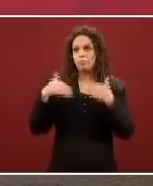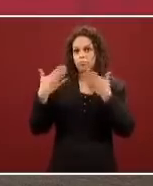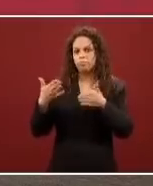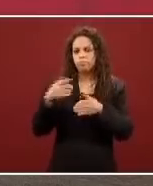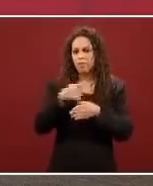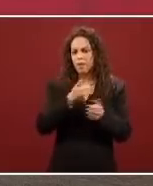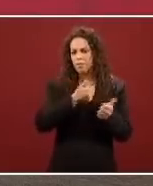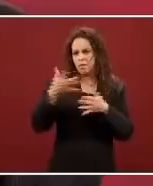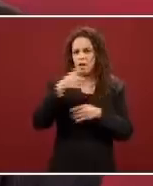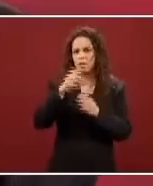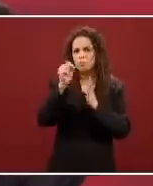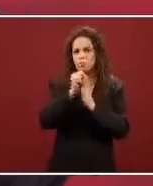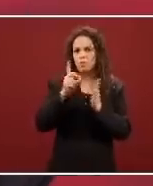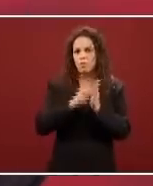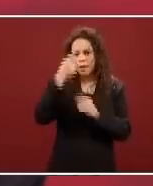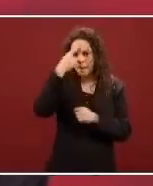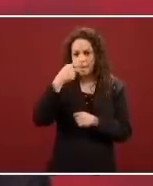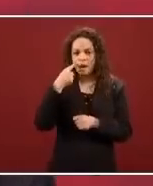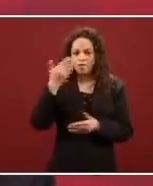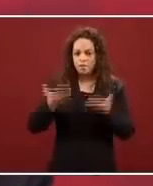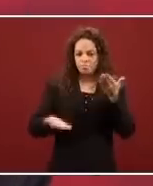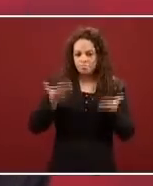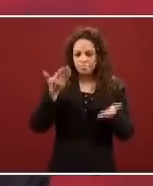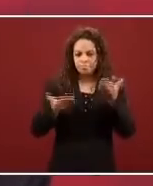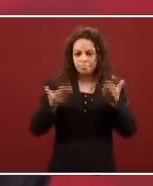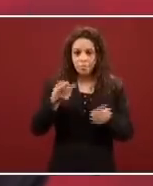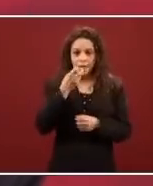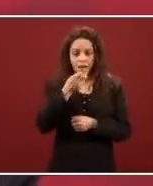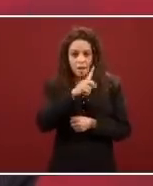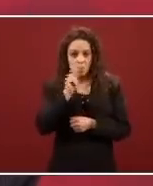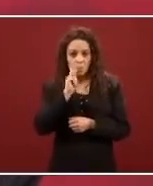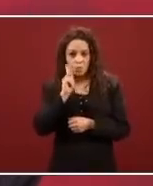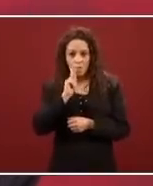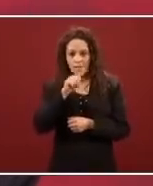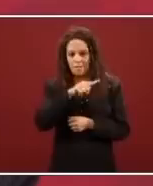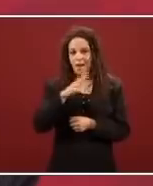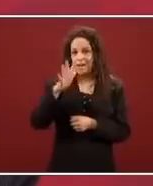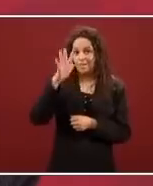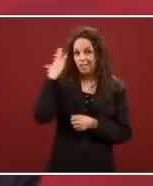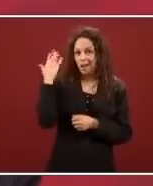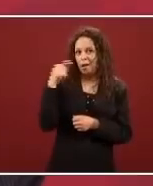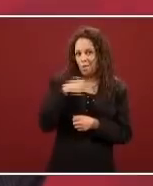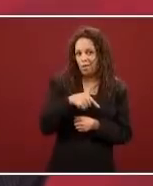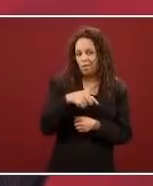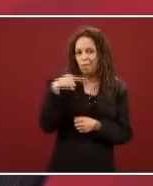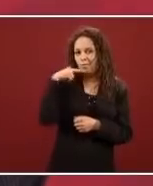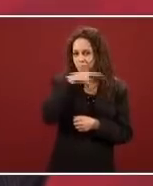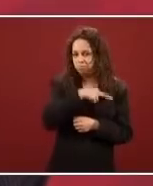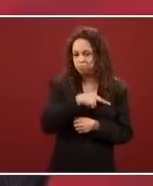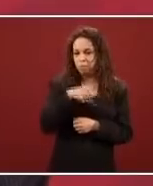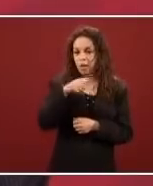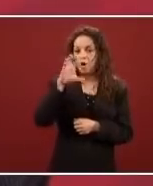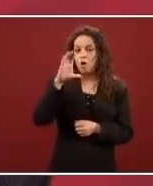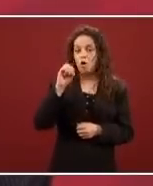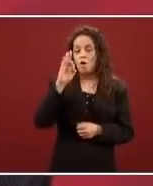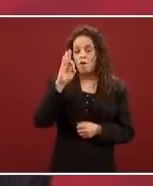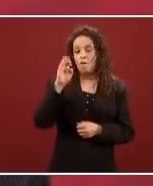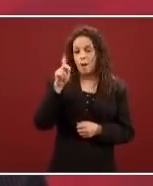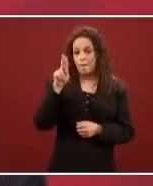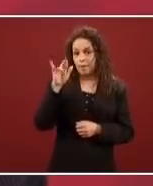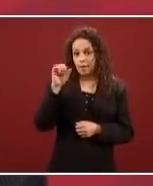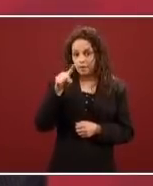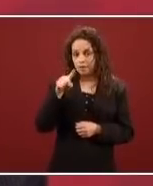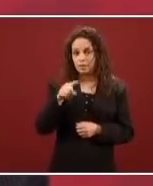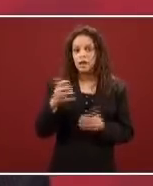solicitud para hacer la valoración de estas pruebas rápidas. Esto es precisamente porque para que la COFEPRIS pueda emitir